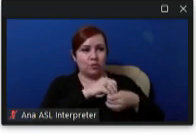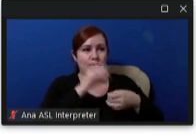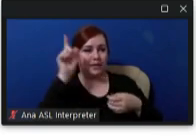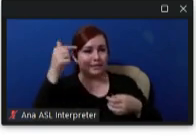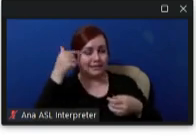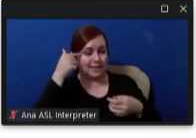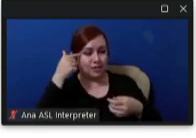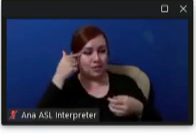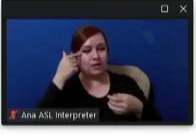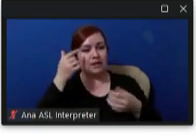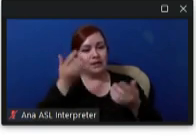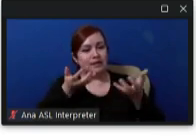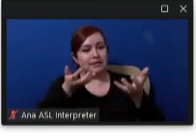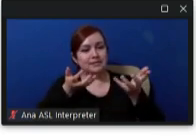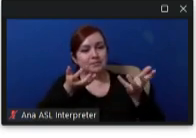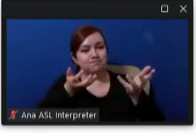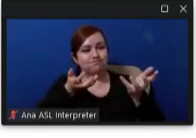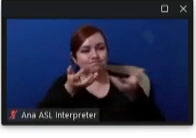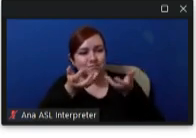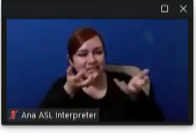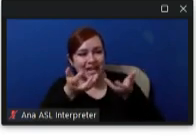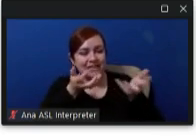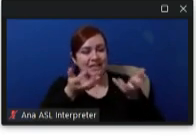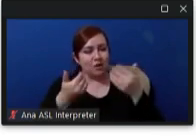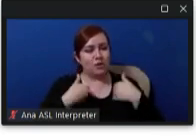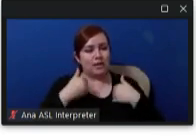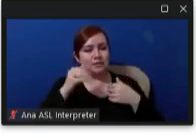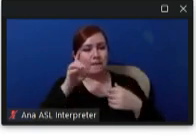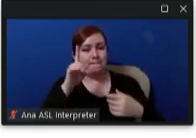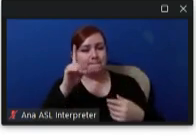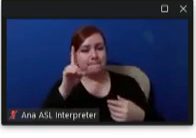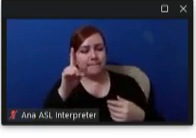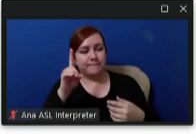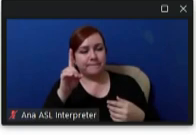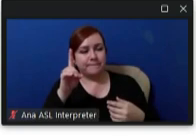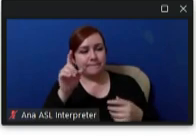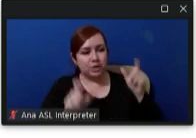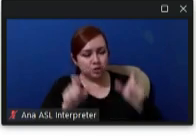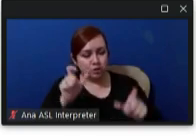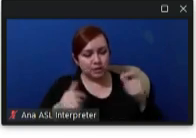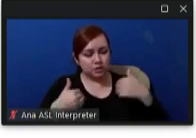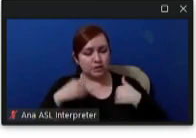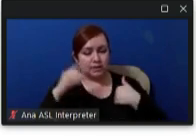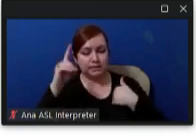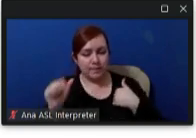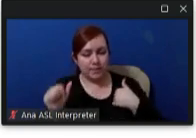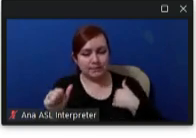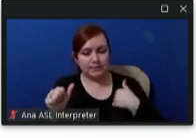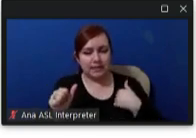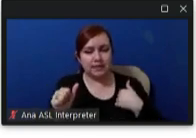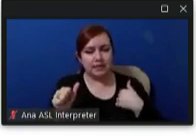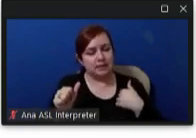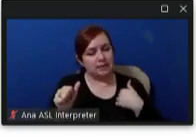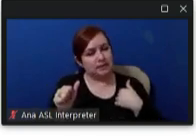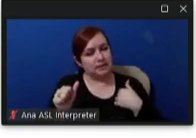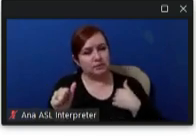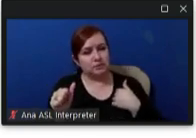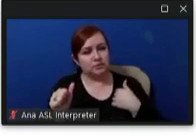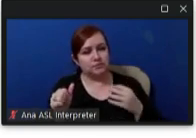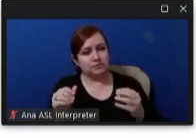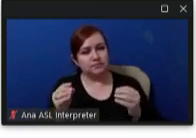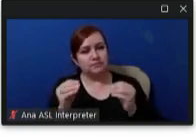con discapacidad y que en esos sitios son incluso mucho más vulnerables que en su propia casa.